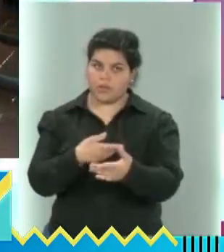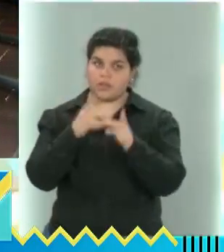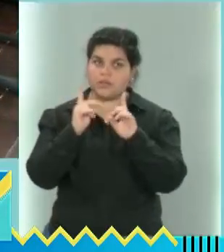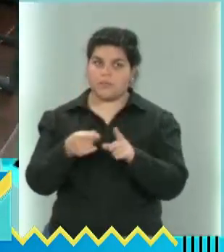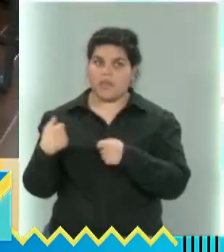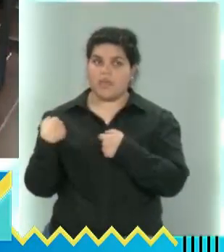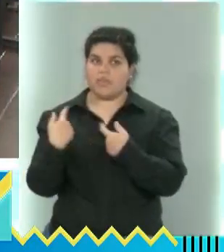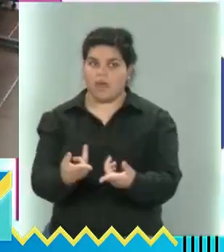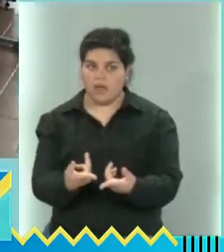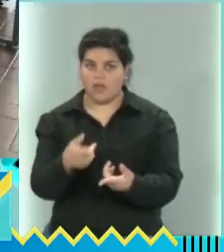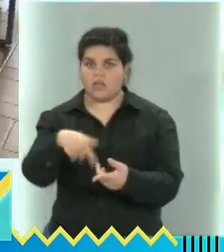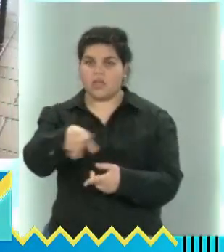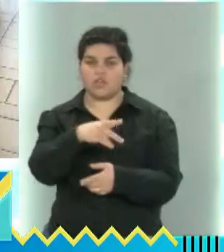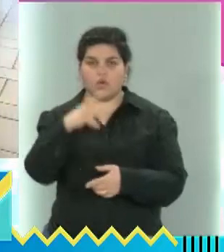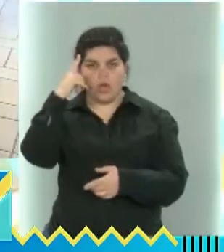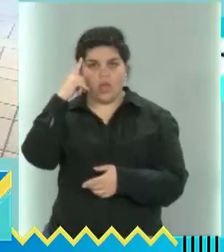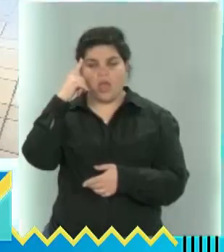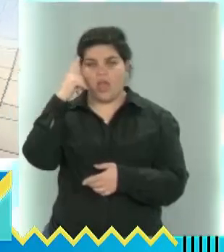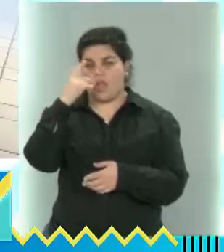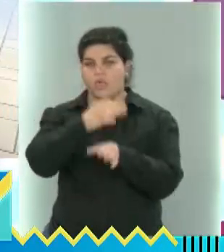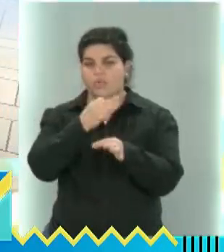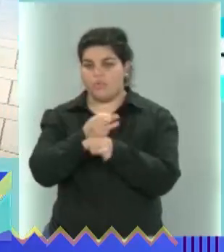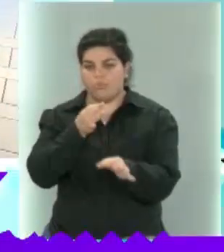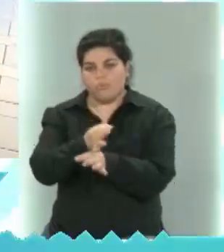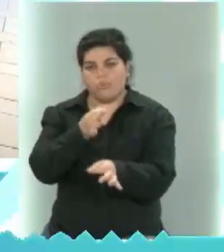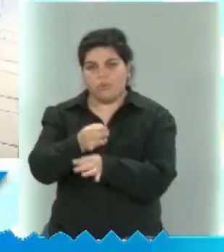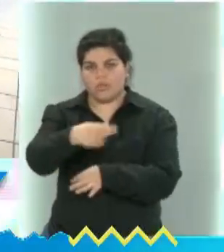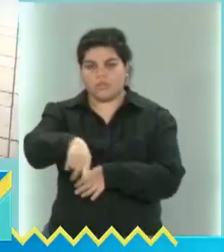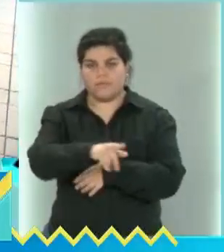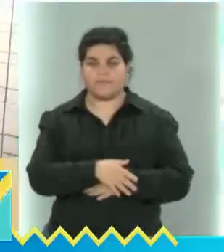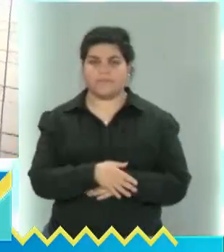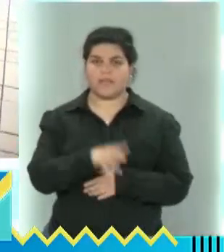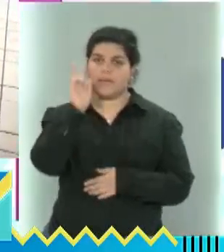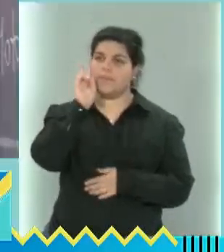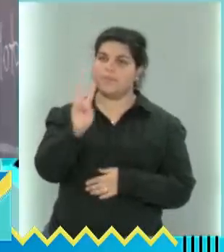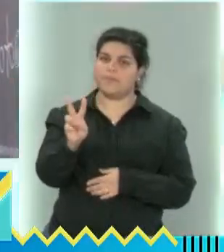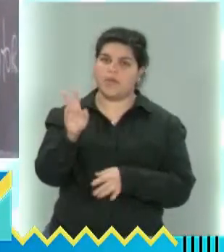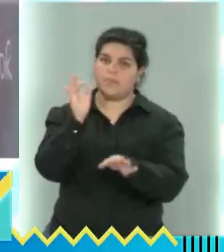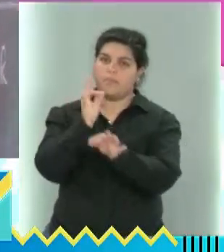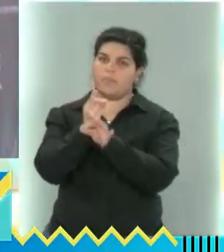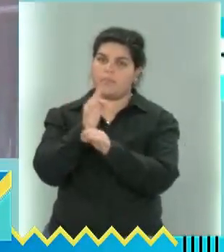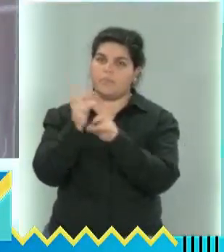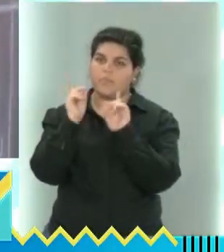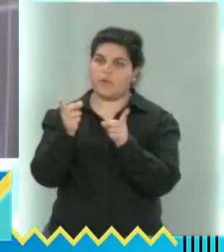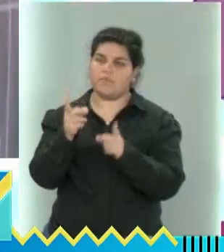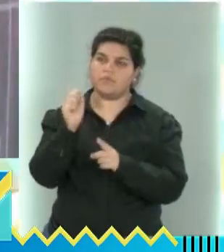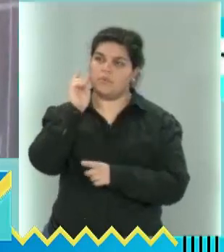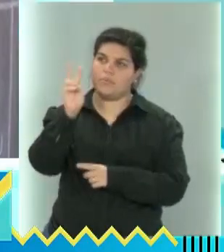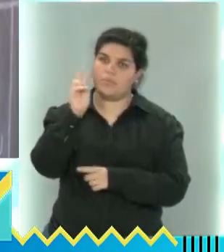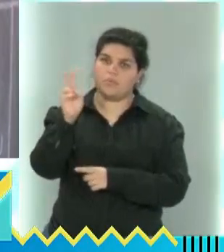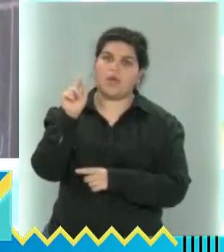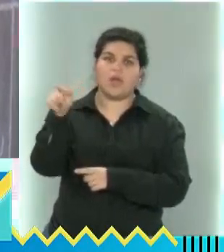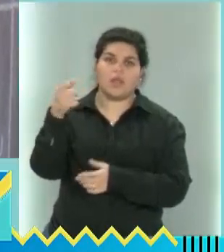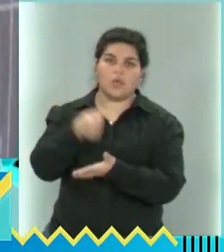educación de nuestros hijos. O sea, ver a sus docentes luchando por sus derechos,